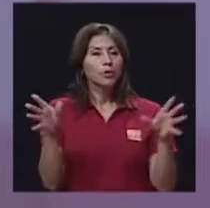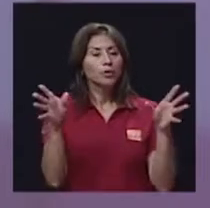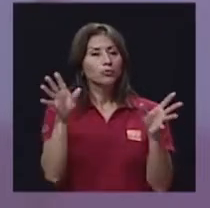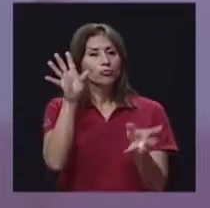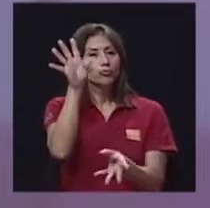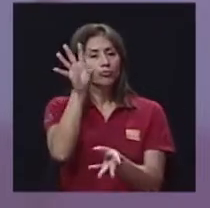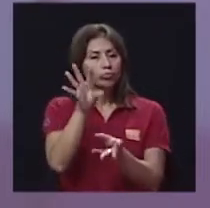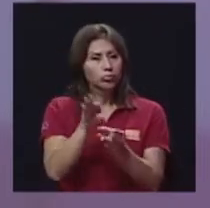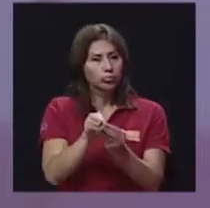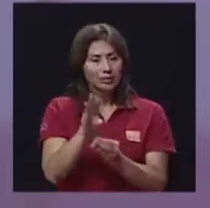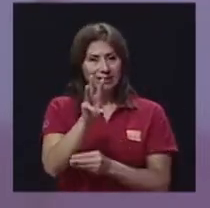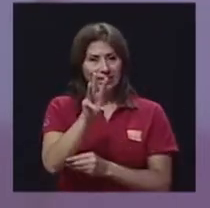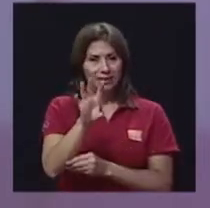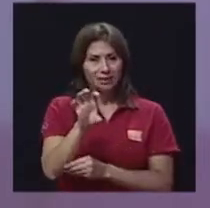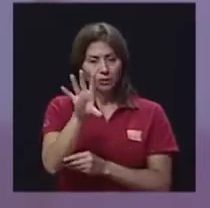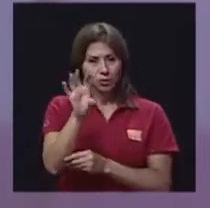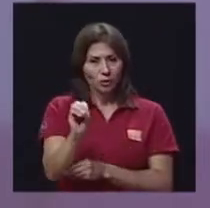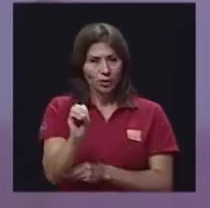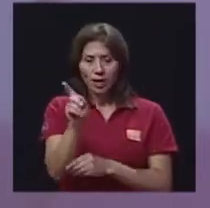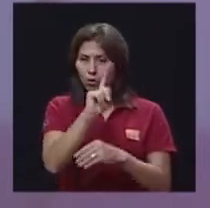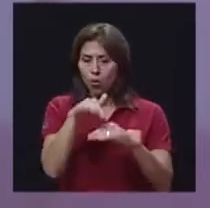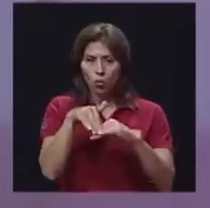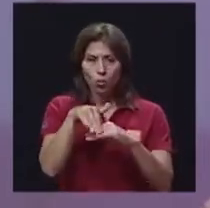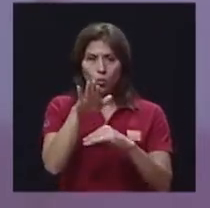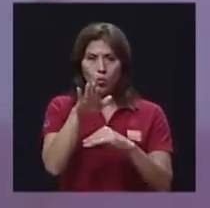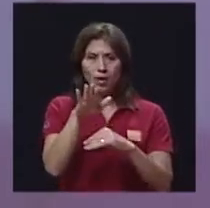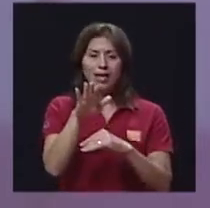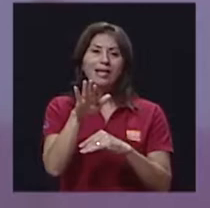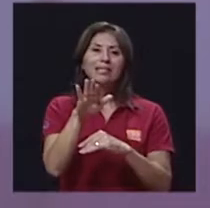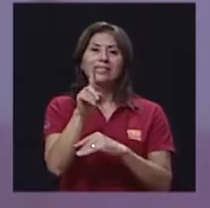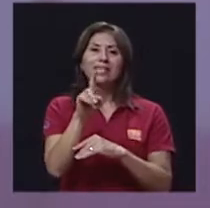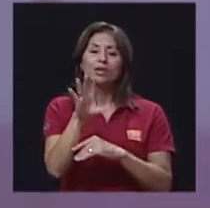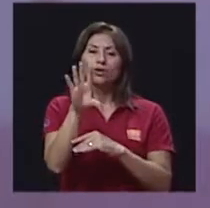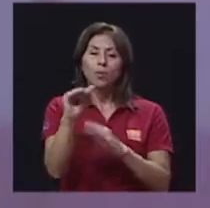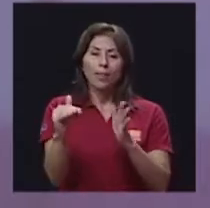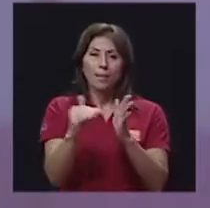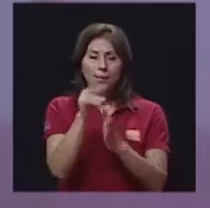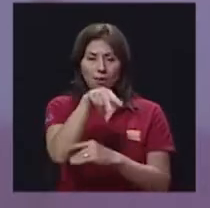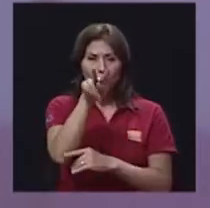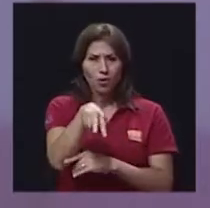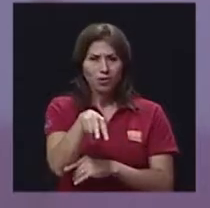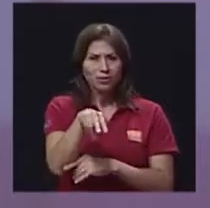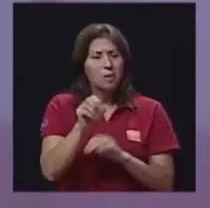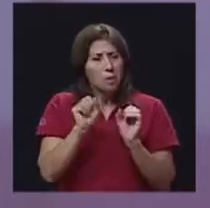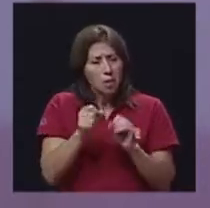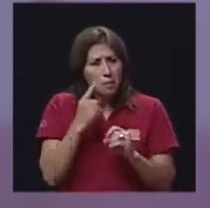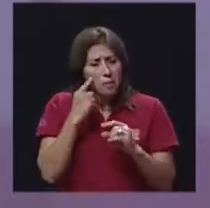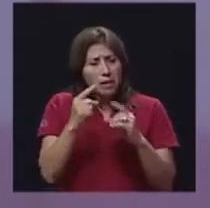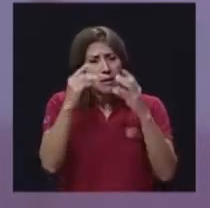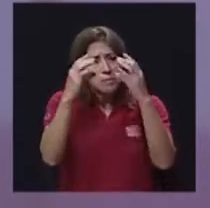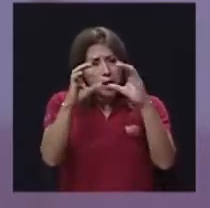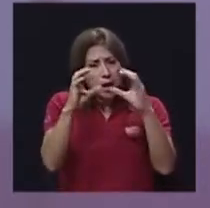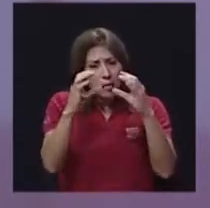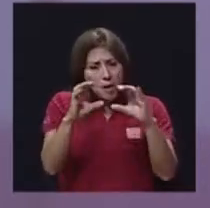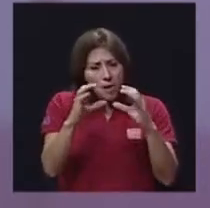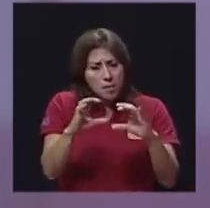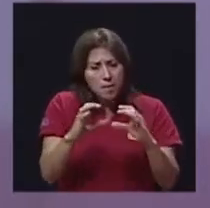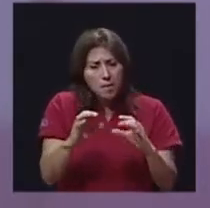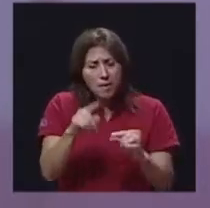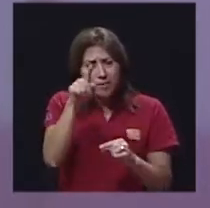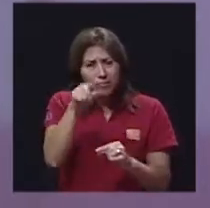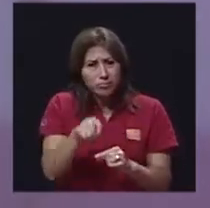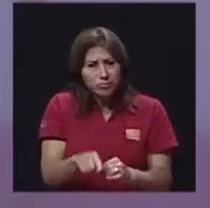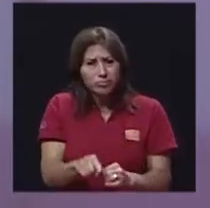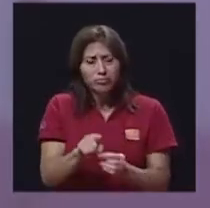650 que no sobrepasan los 150.000 colones. Y ahí podemos ir desglosando y nos podemos dar cuenta que la pensión son muy